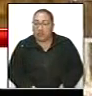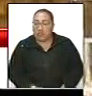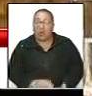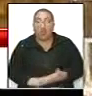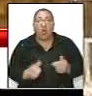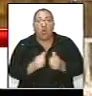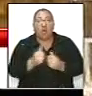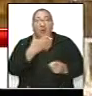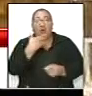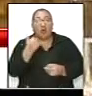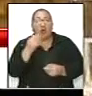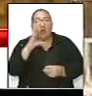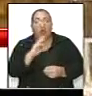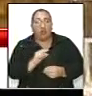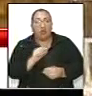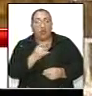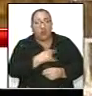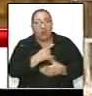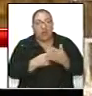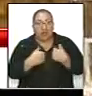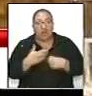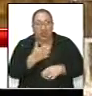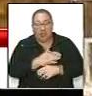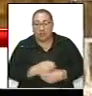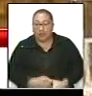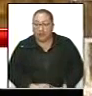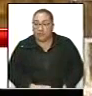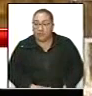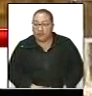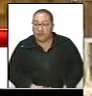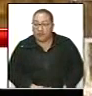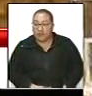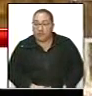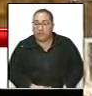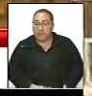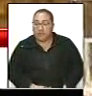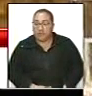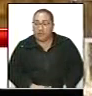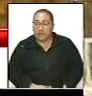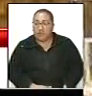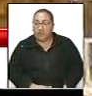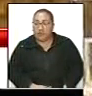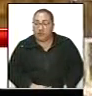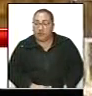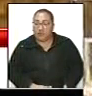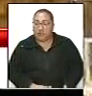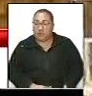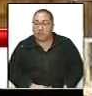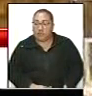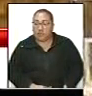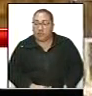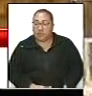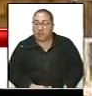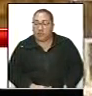oferta universitaria de la que tenían. Este proceso va a continuar y SUNEDU va a